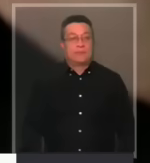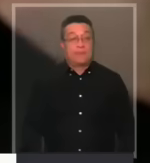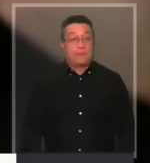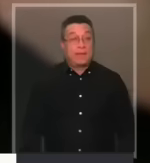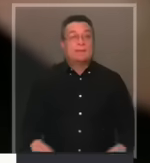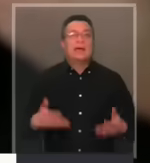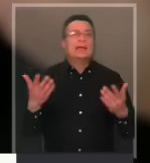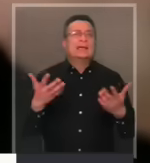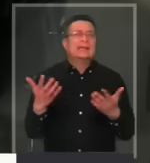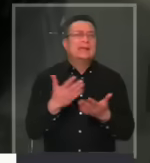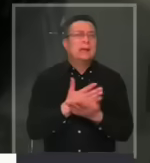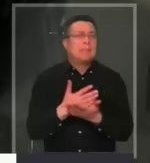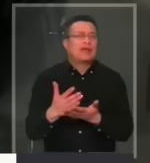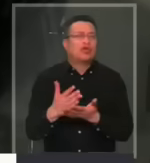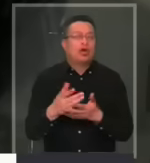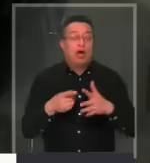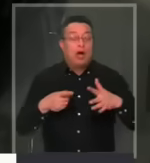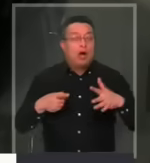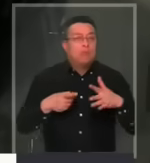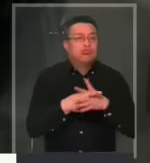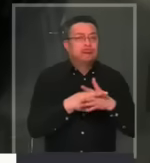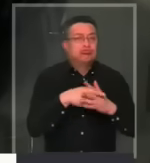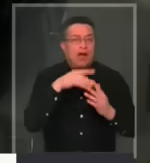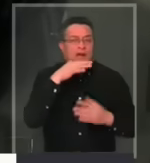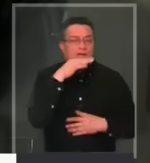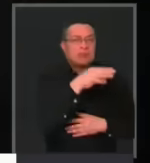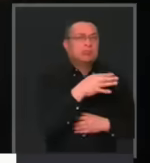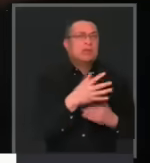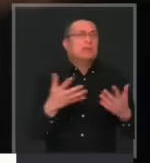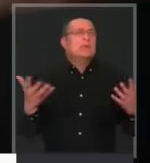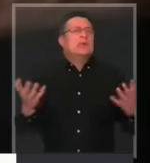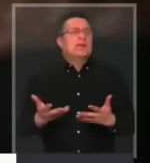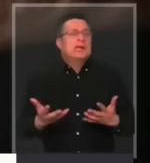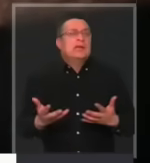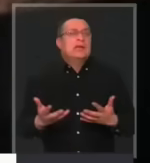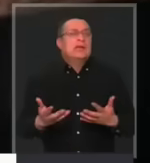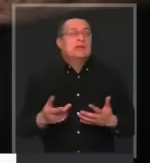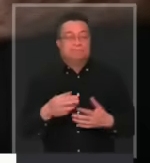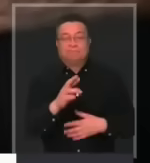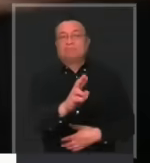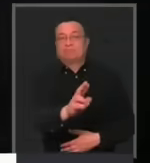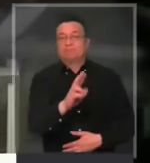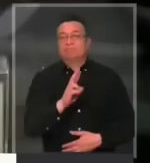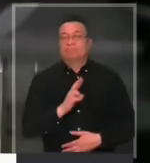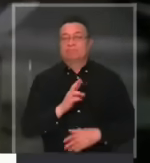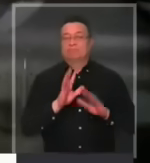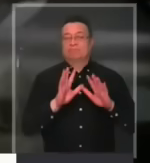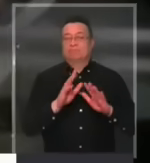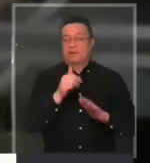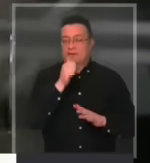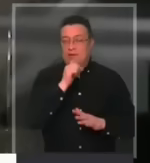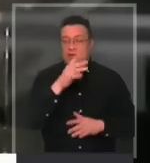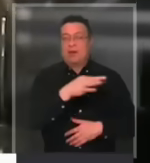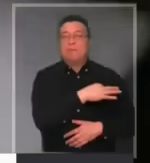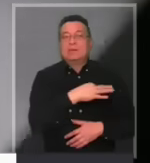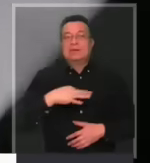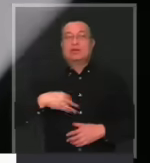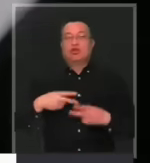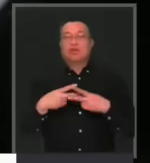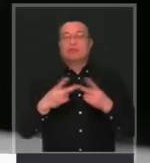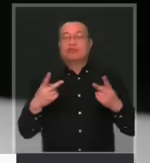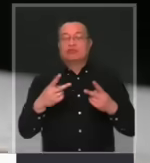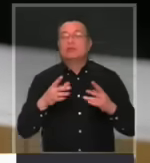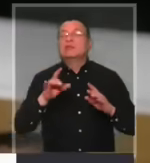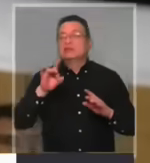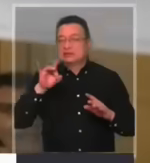¿Qué pasó tras la filtración de esa información? La respuesta será parte de lo que tendrá que determinar el Ministerio Público, pero ya